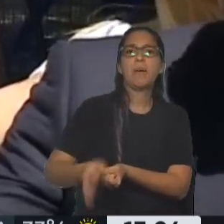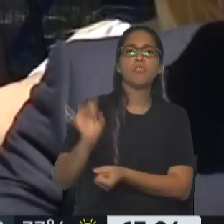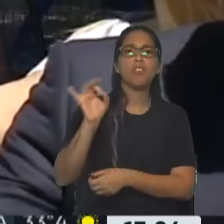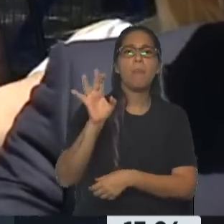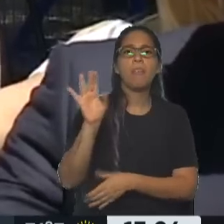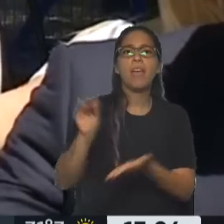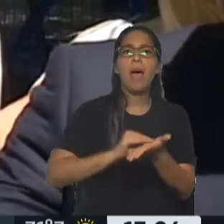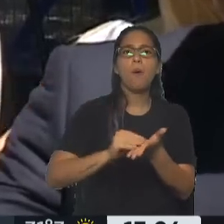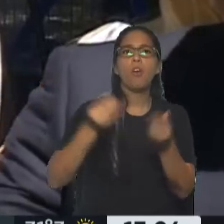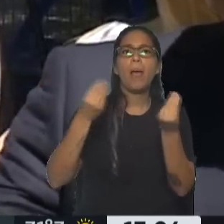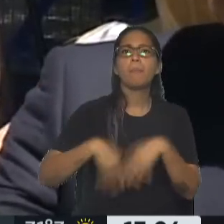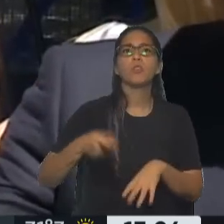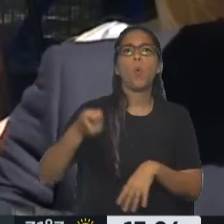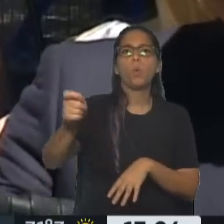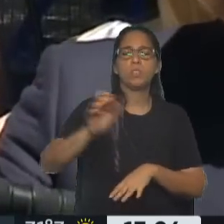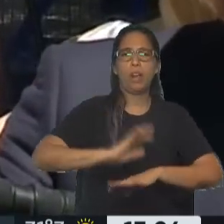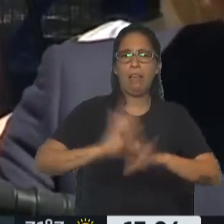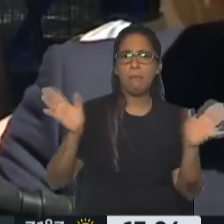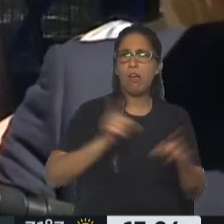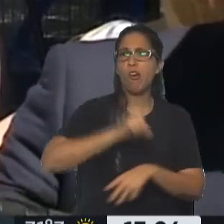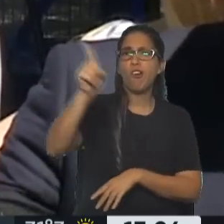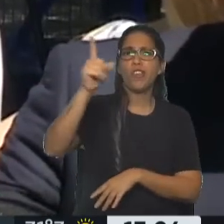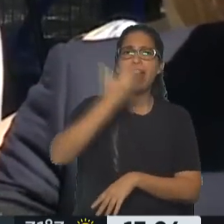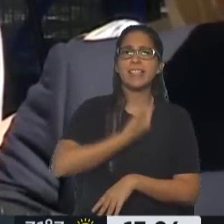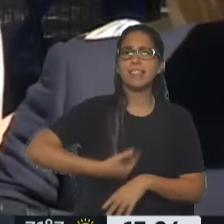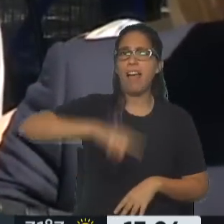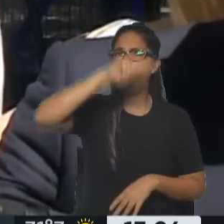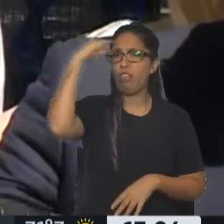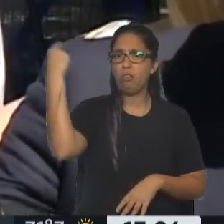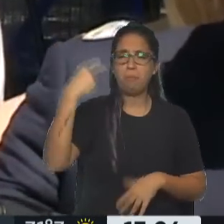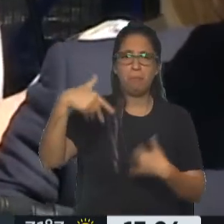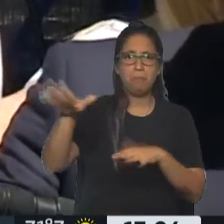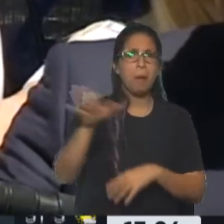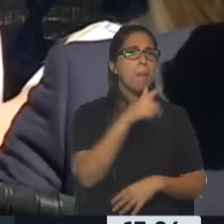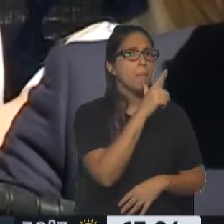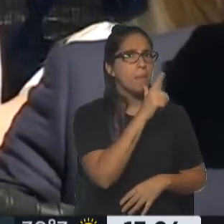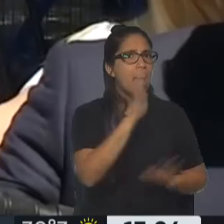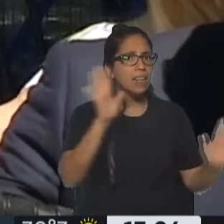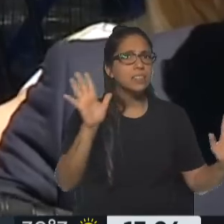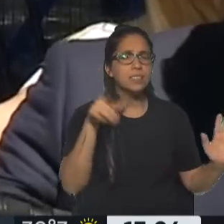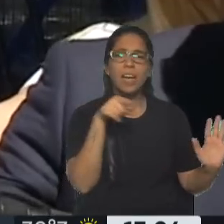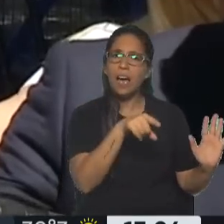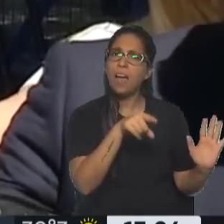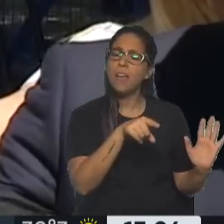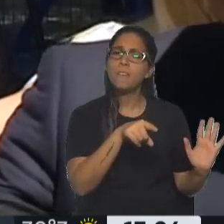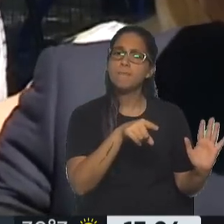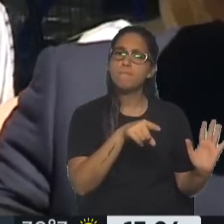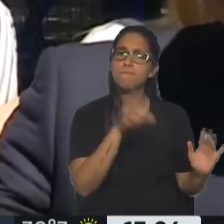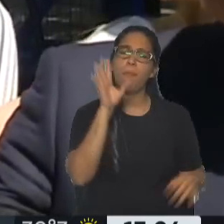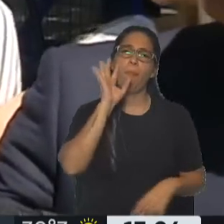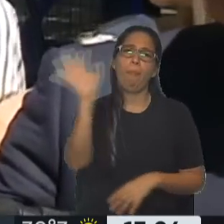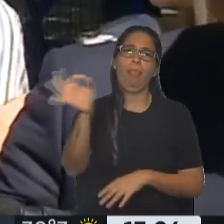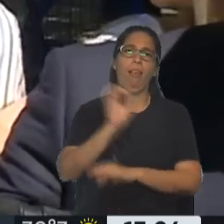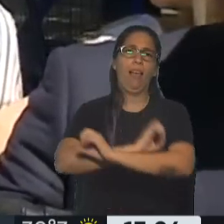nombre del abogado que inició un juicio en contra del Estado, pero me parece que describe a la